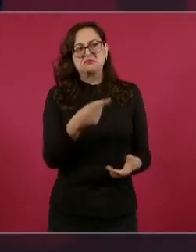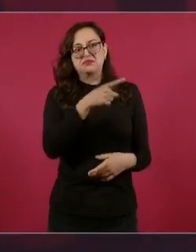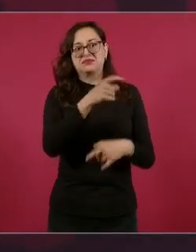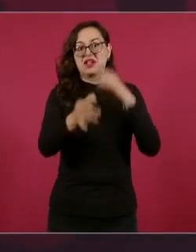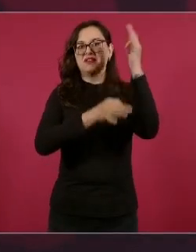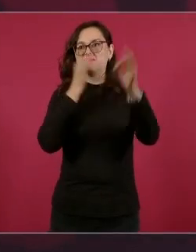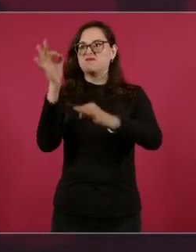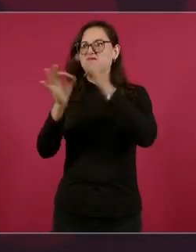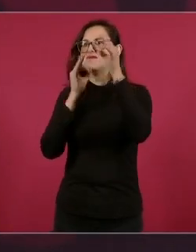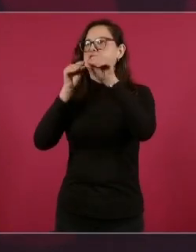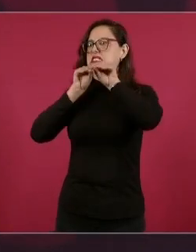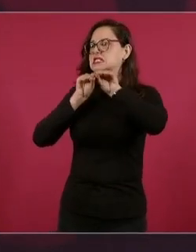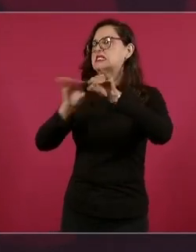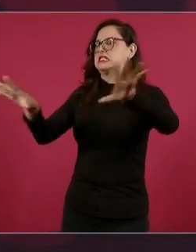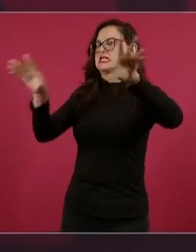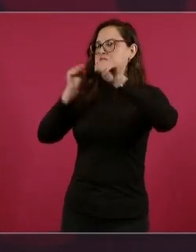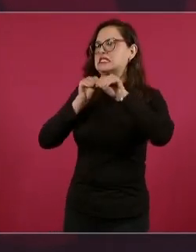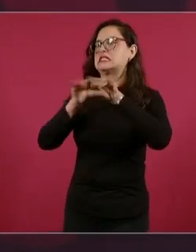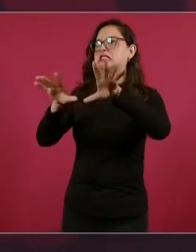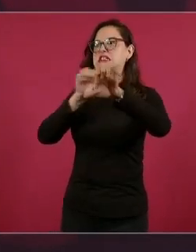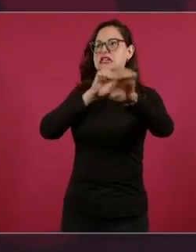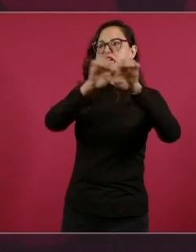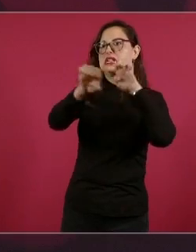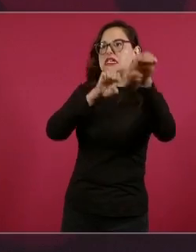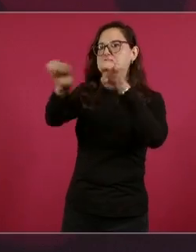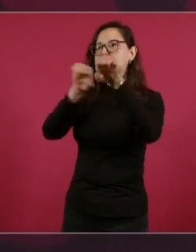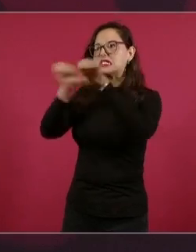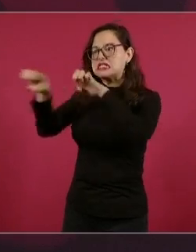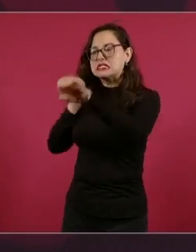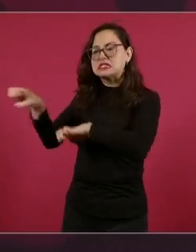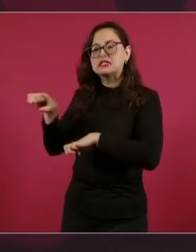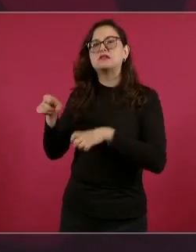enfrentar la campaña mediática.